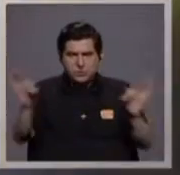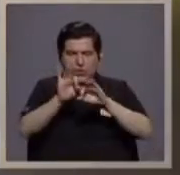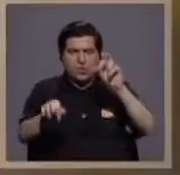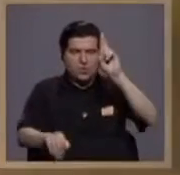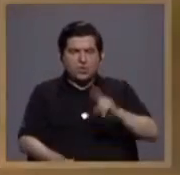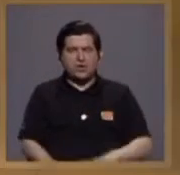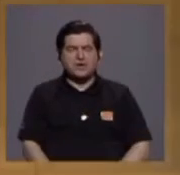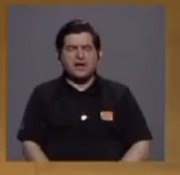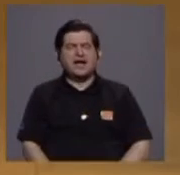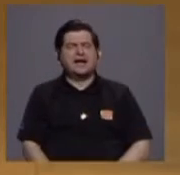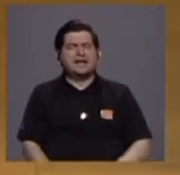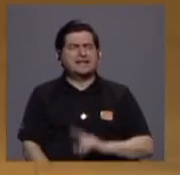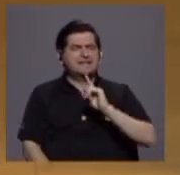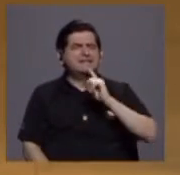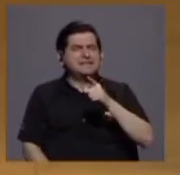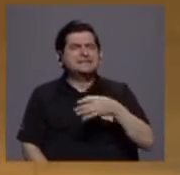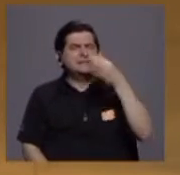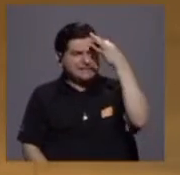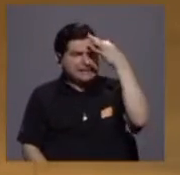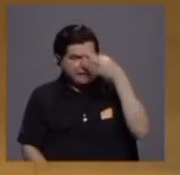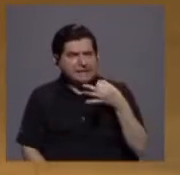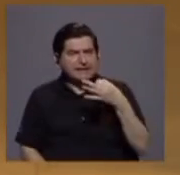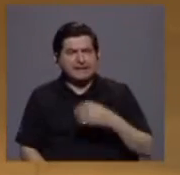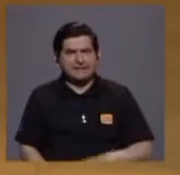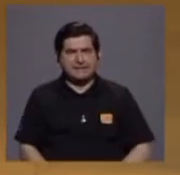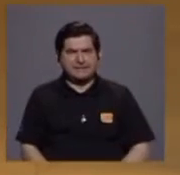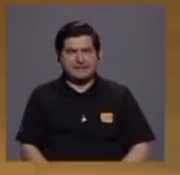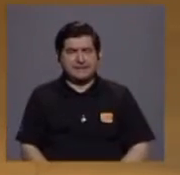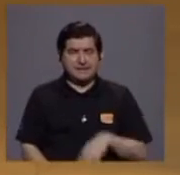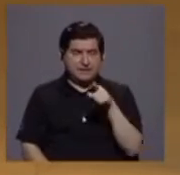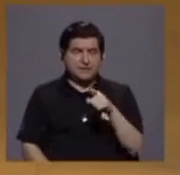lo convenció de cruzar